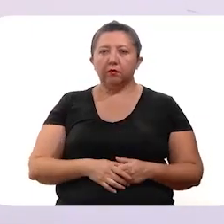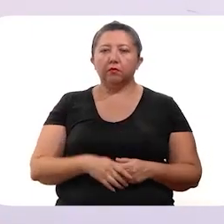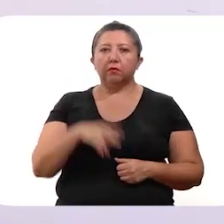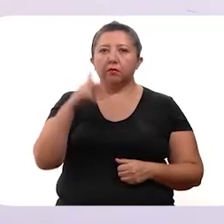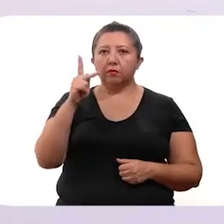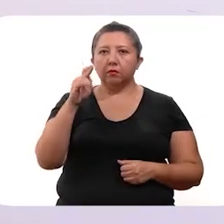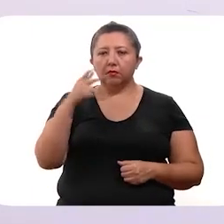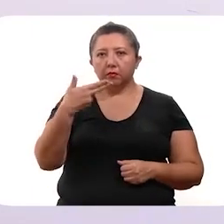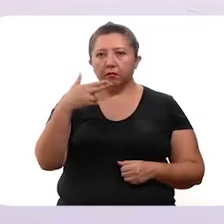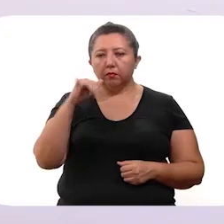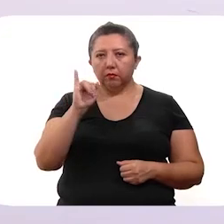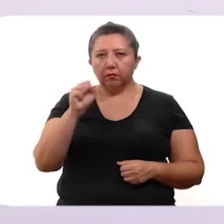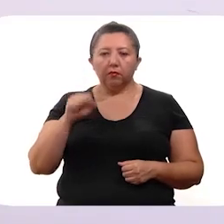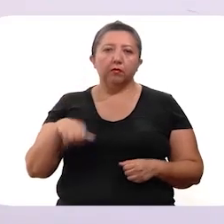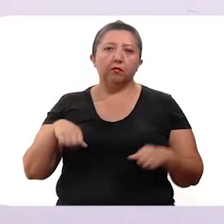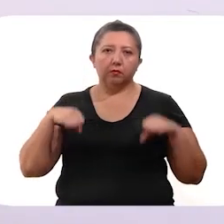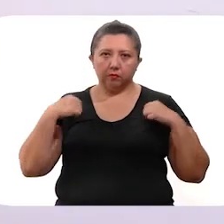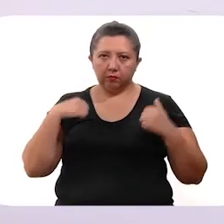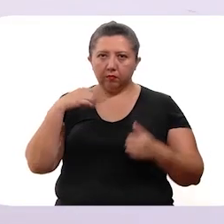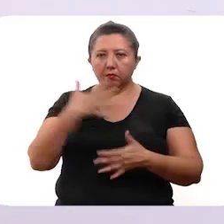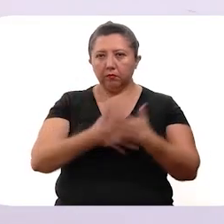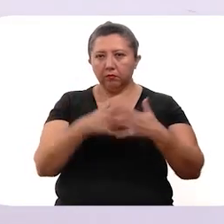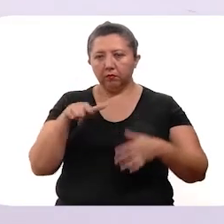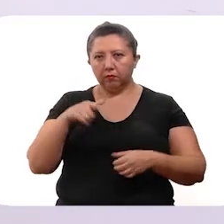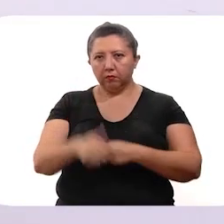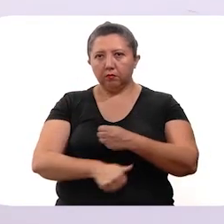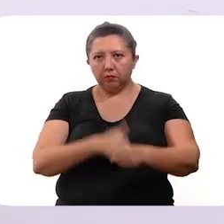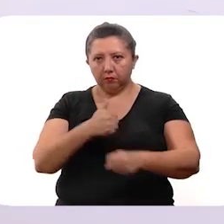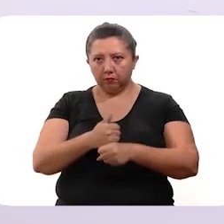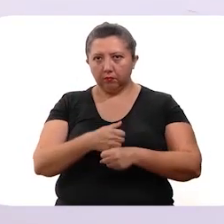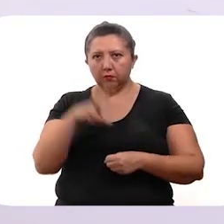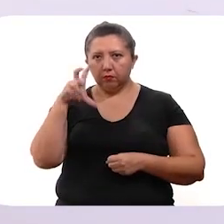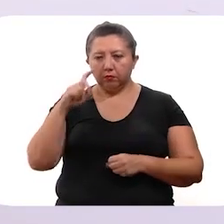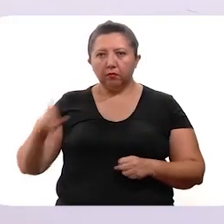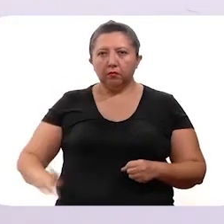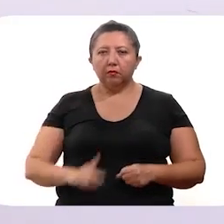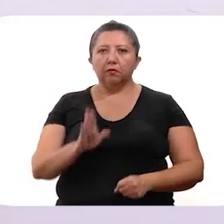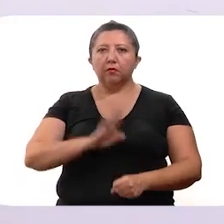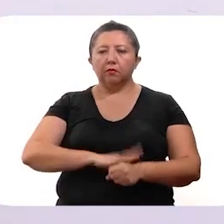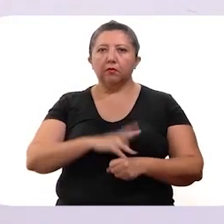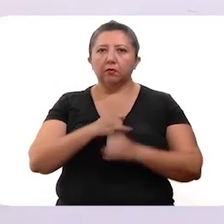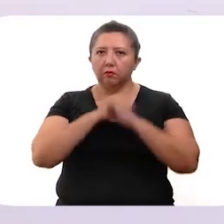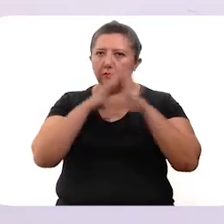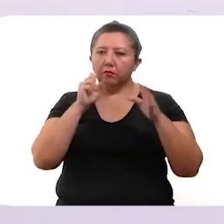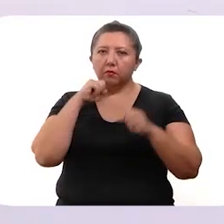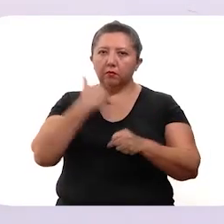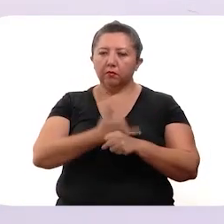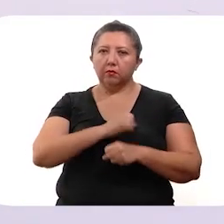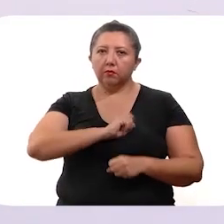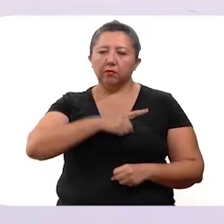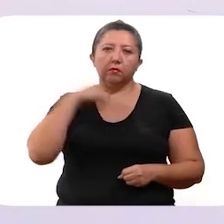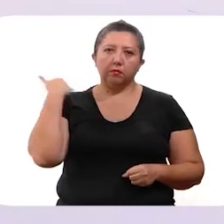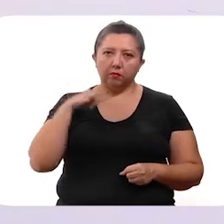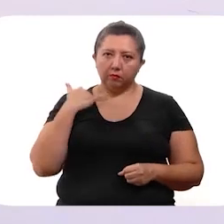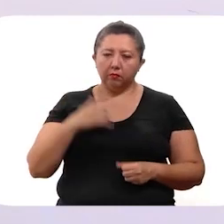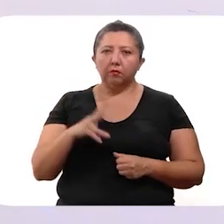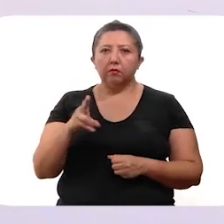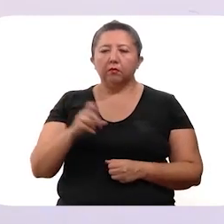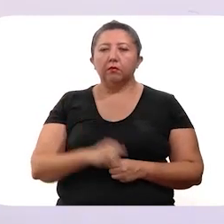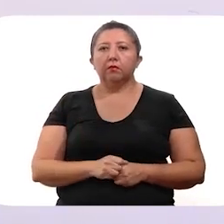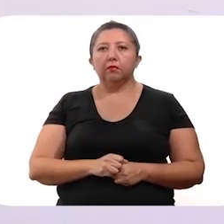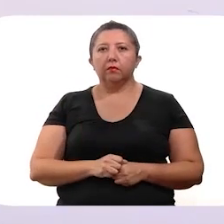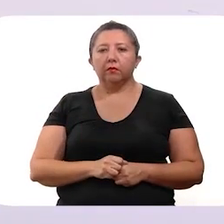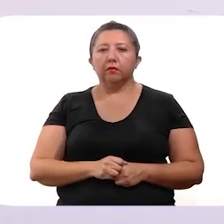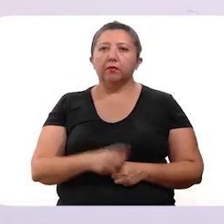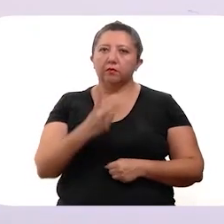farmacéutica Pfizer para adolescentes de 15 a 17 años de edad de 30 municipios más, informaron la Secretaría de Salud de Yucatán y la Secretaría de